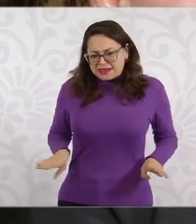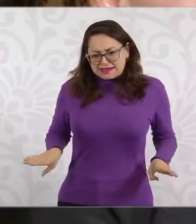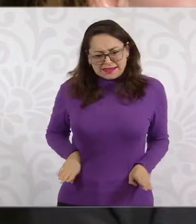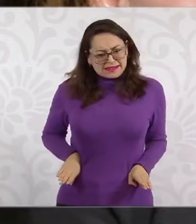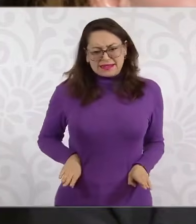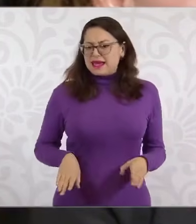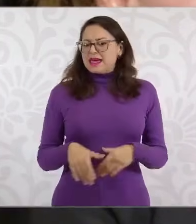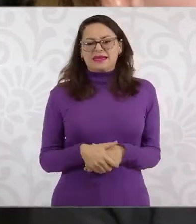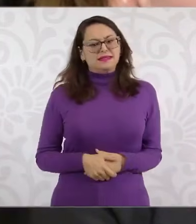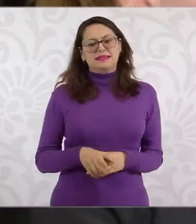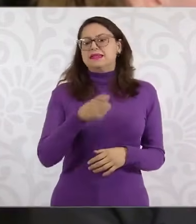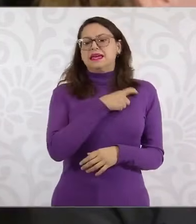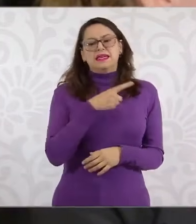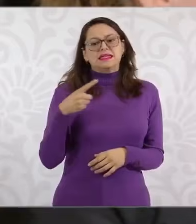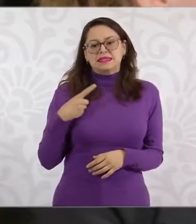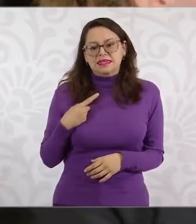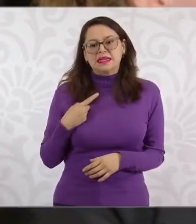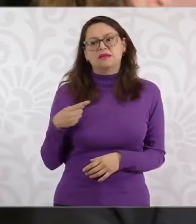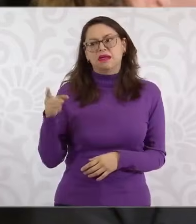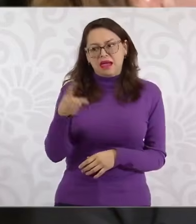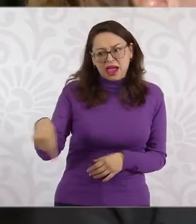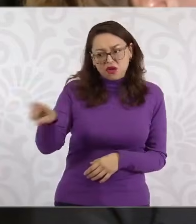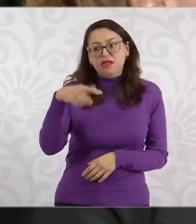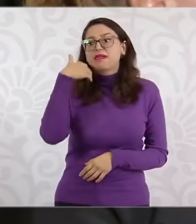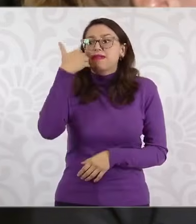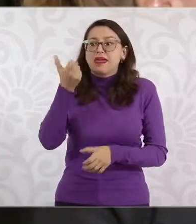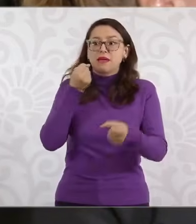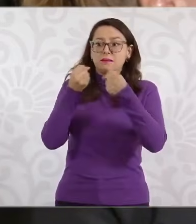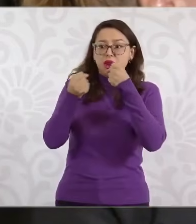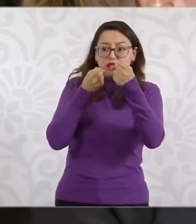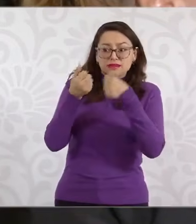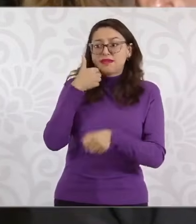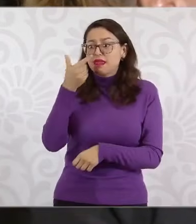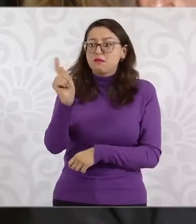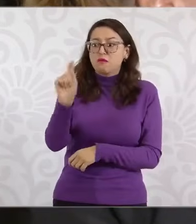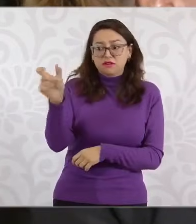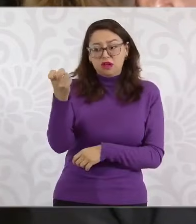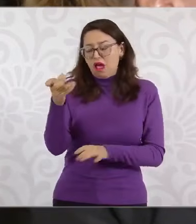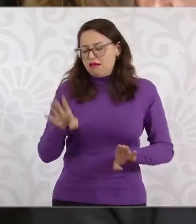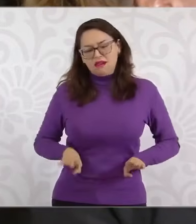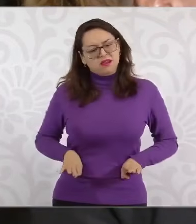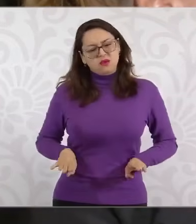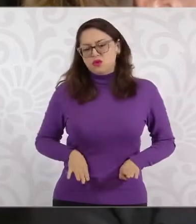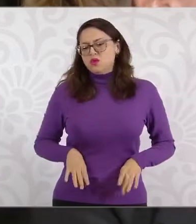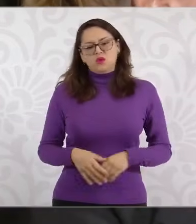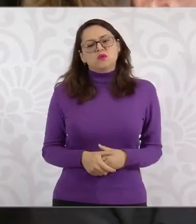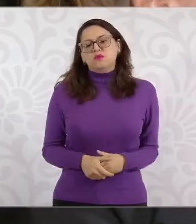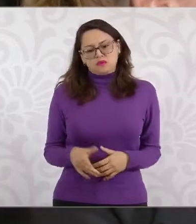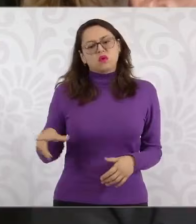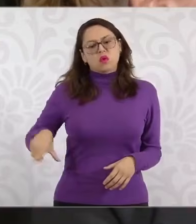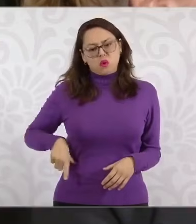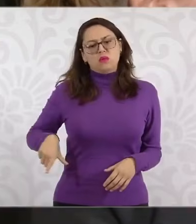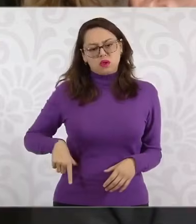las personas que son comunicadores y que lo quieren hacer de manera profesional, y creo que el gobierno